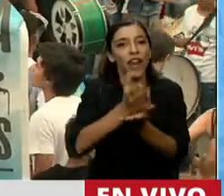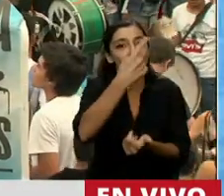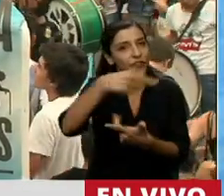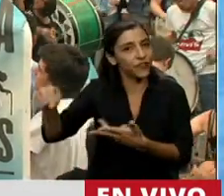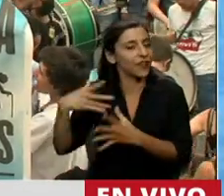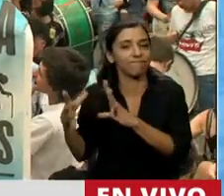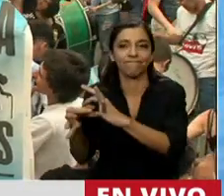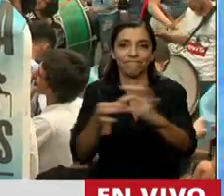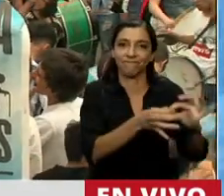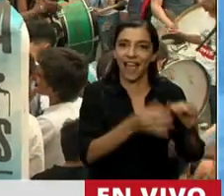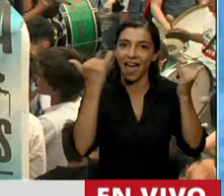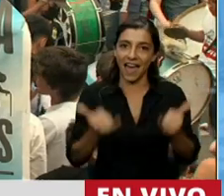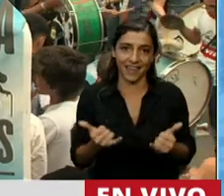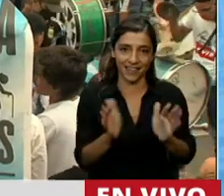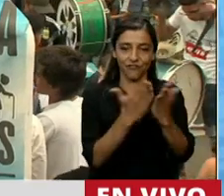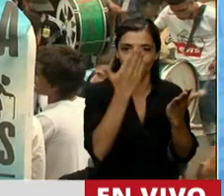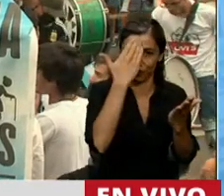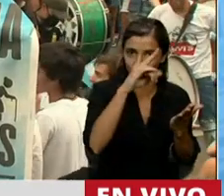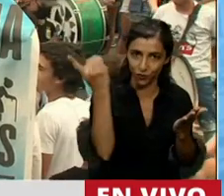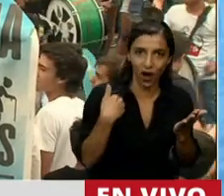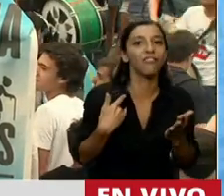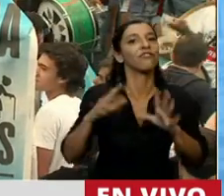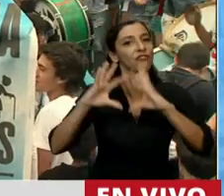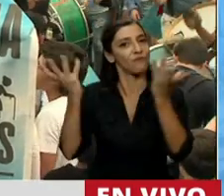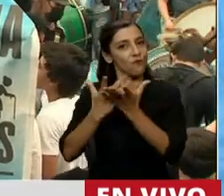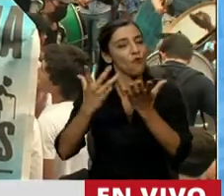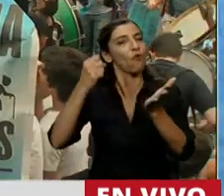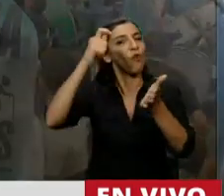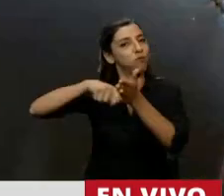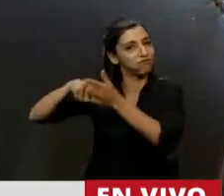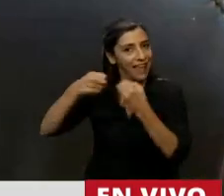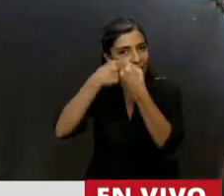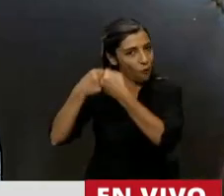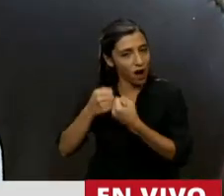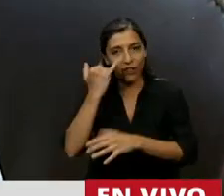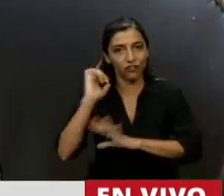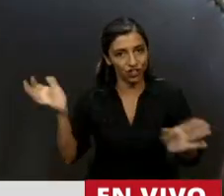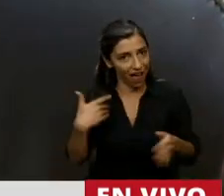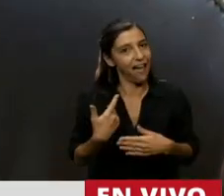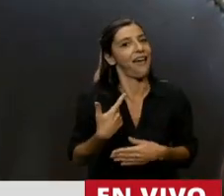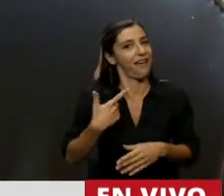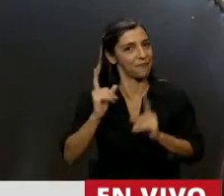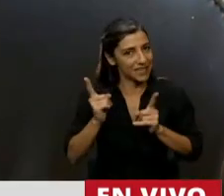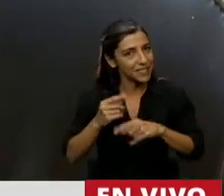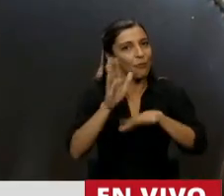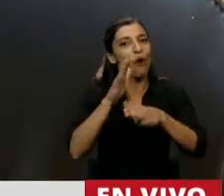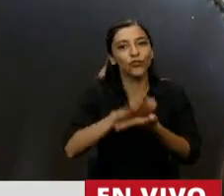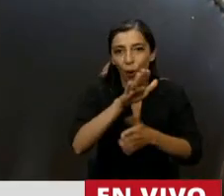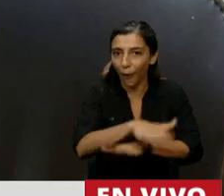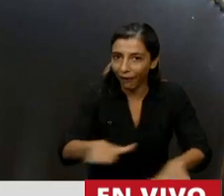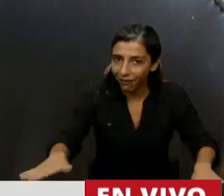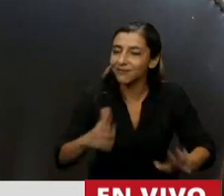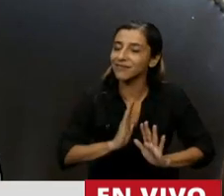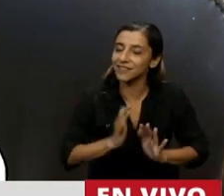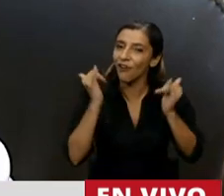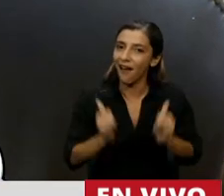y convencionalmente hemos reconocido el derecho intrínseco a la vida del niño en la Convención de Derechos del Niño